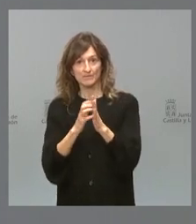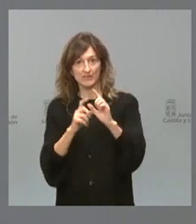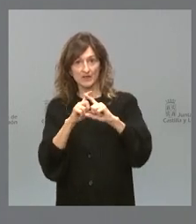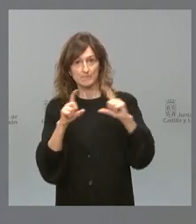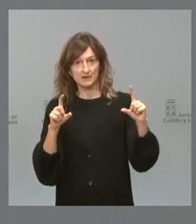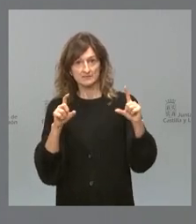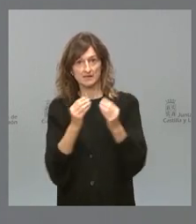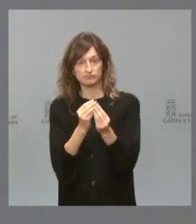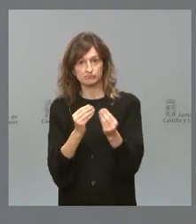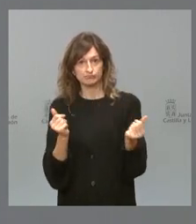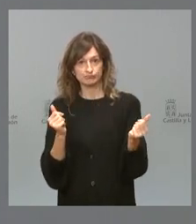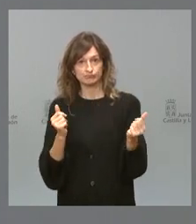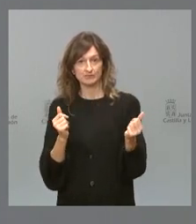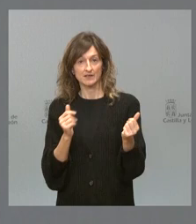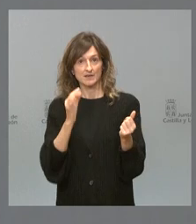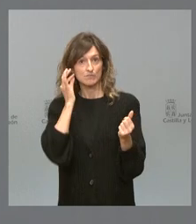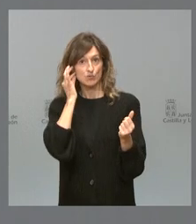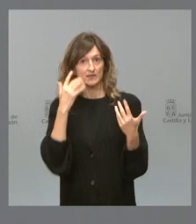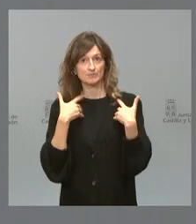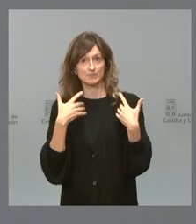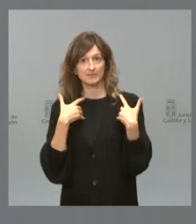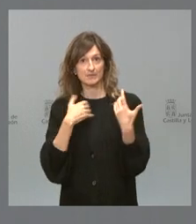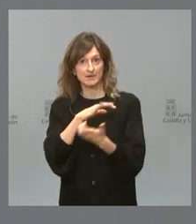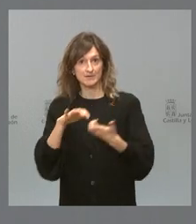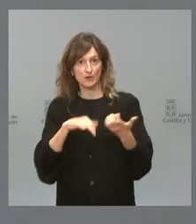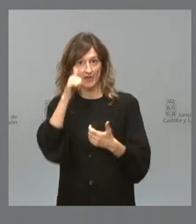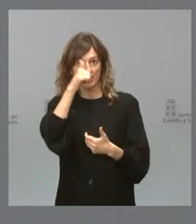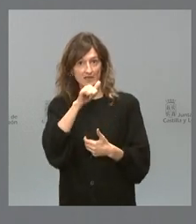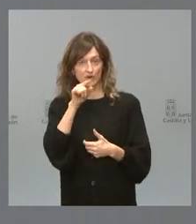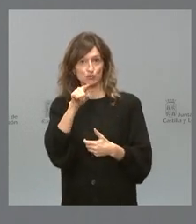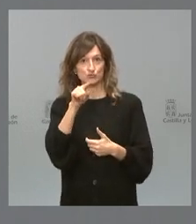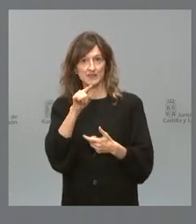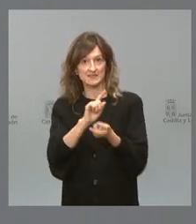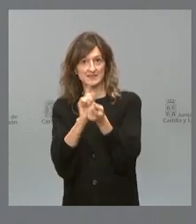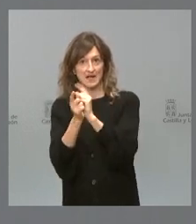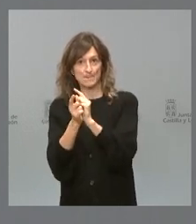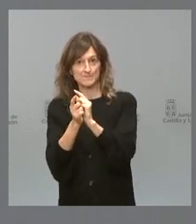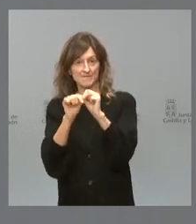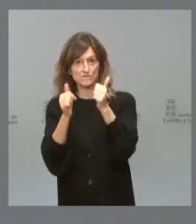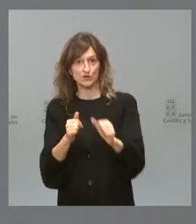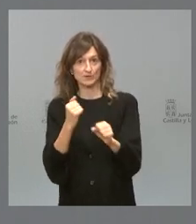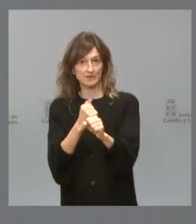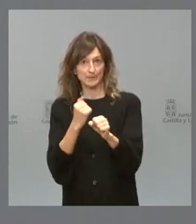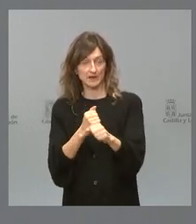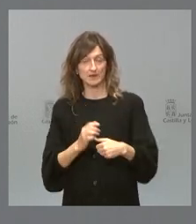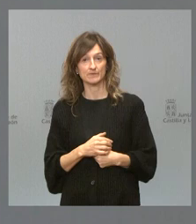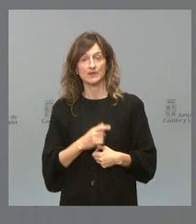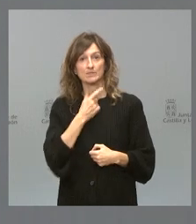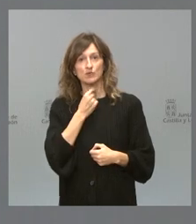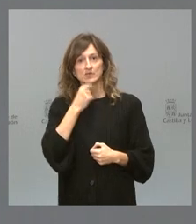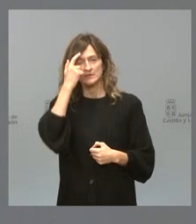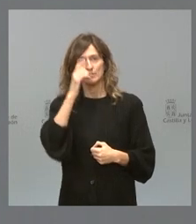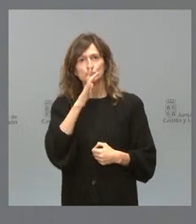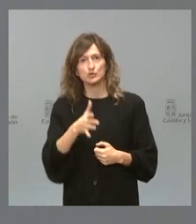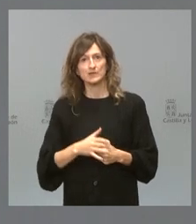empresas por contratar a las mujeres Víctimas de violencia de género son ustedes los que cambian la forma de hacer las cosas Me gustaría saber por